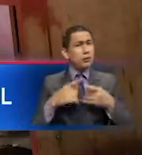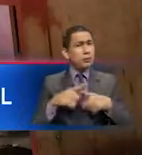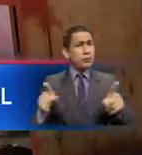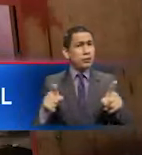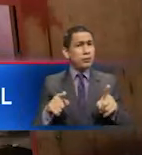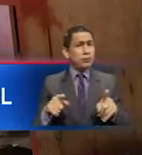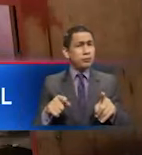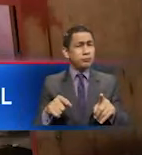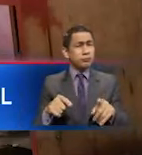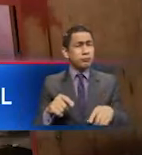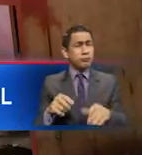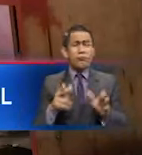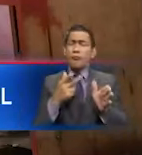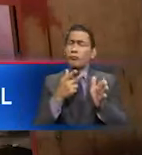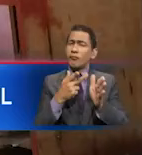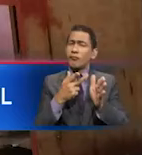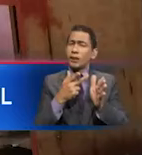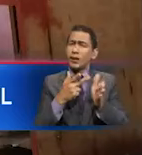estas horas